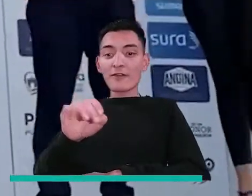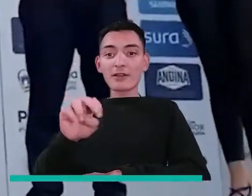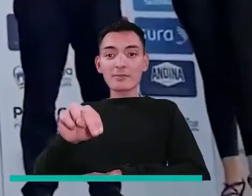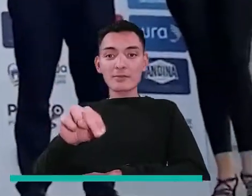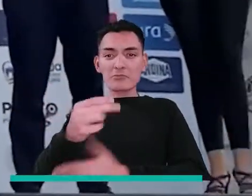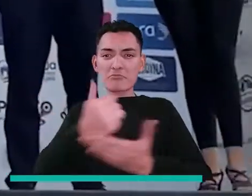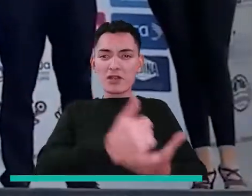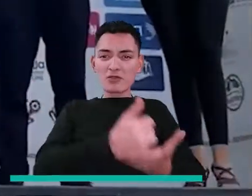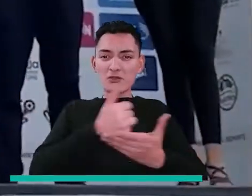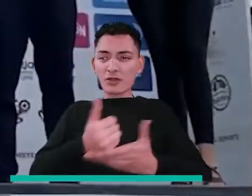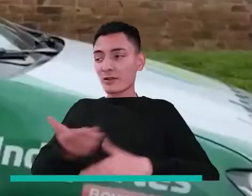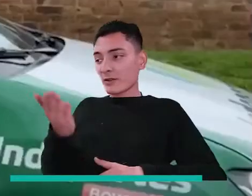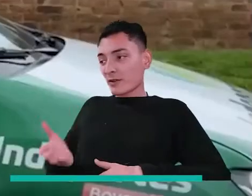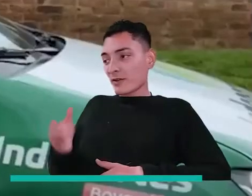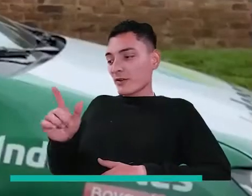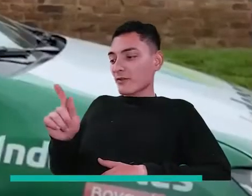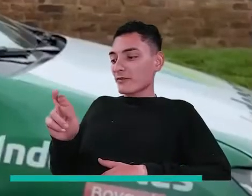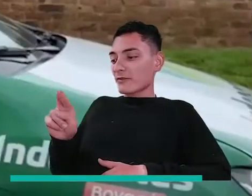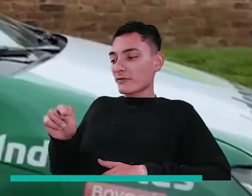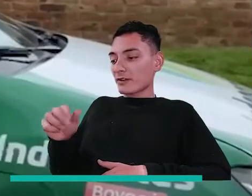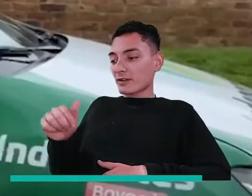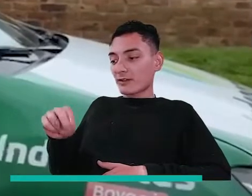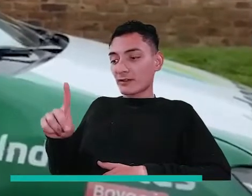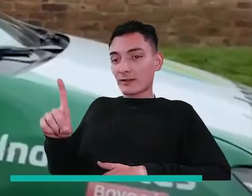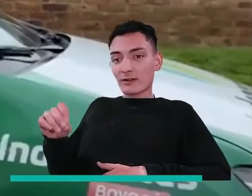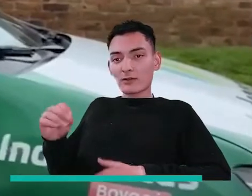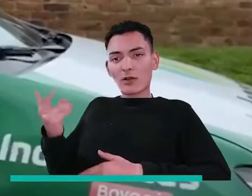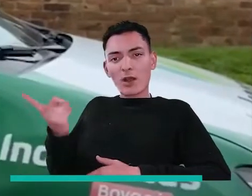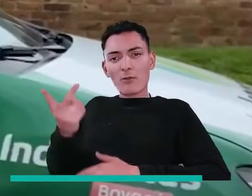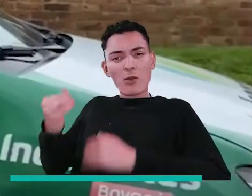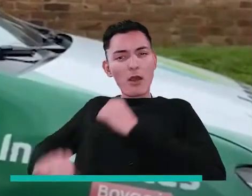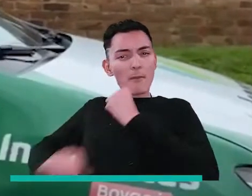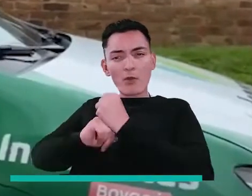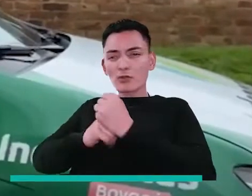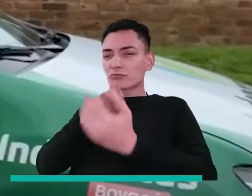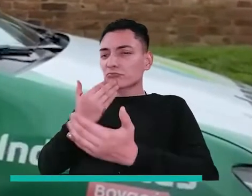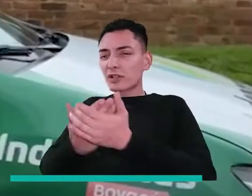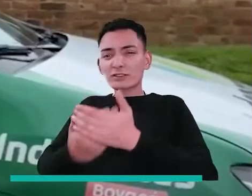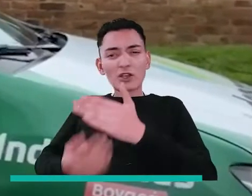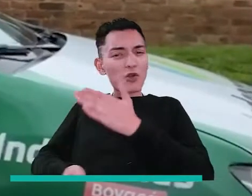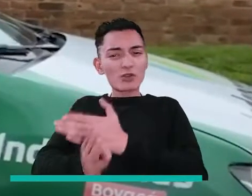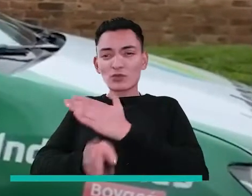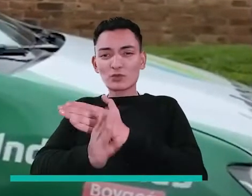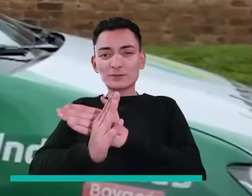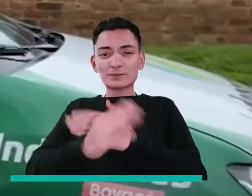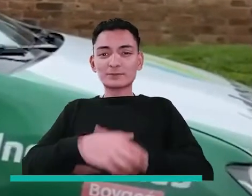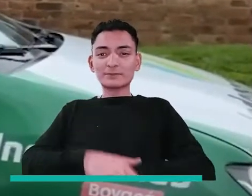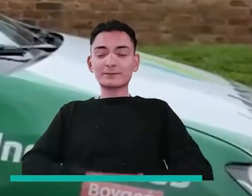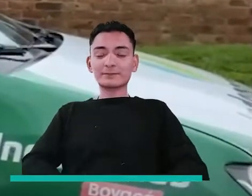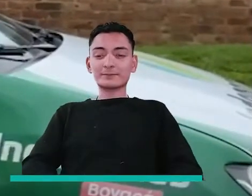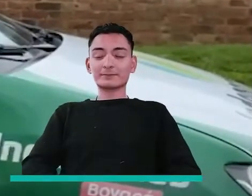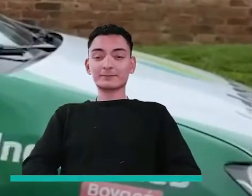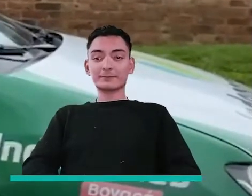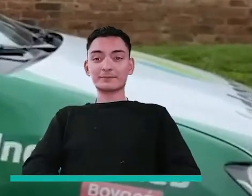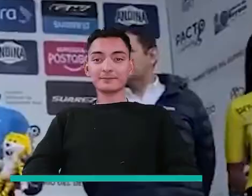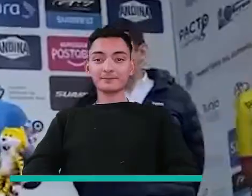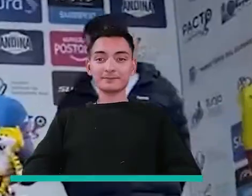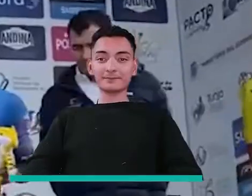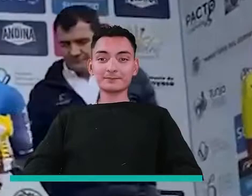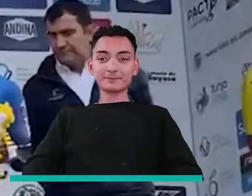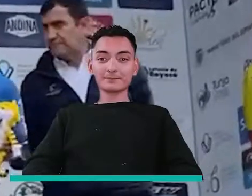profesor Nick Casallas, que ha sido una de las personas más especiales en mi vida, y al profesor Fernando López. De verdad, muchas gracias por todo el apoyo y esperamos que nos sigan apoyando.